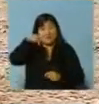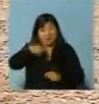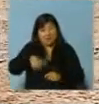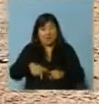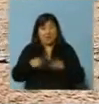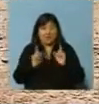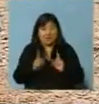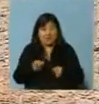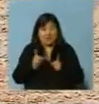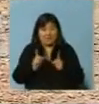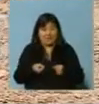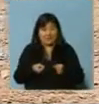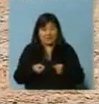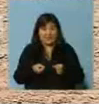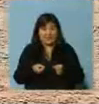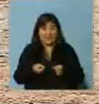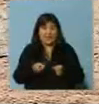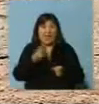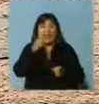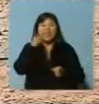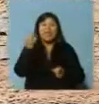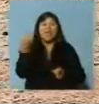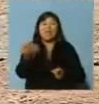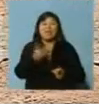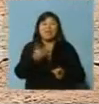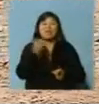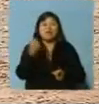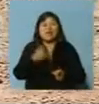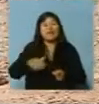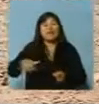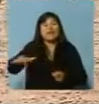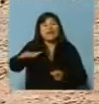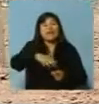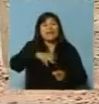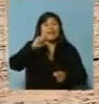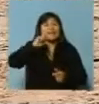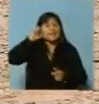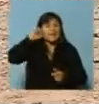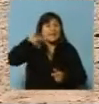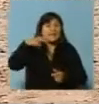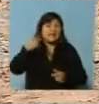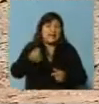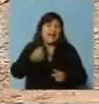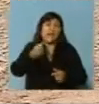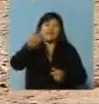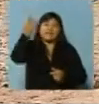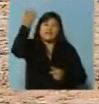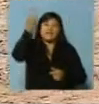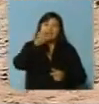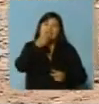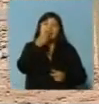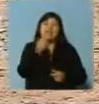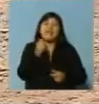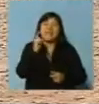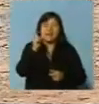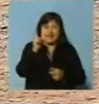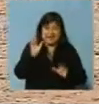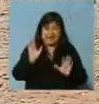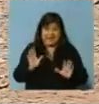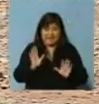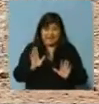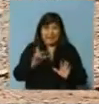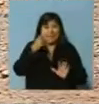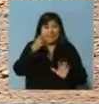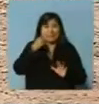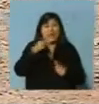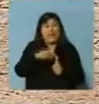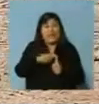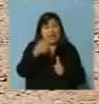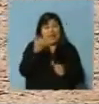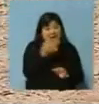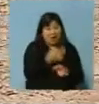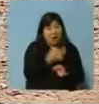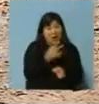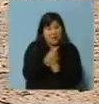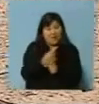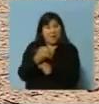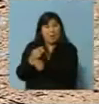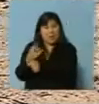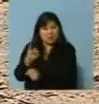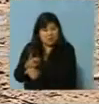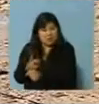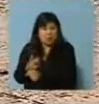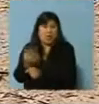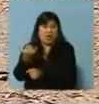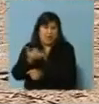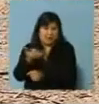también, un día importante para los cienegueños en cuanto a la energía, porque tenemos escuela primaria, secundaria, la